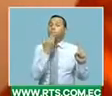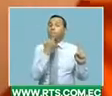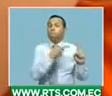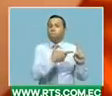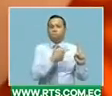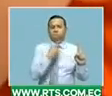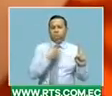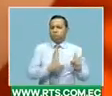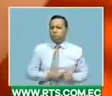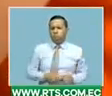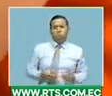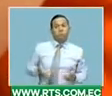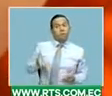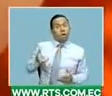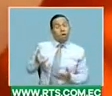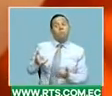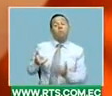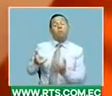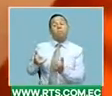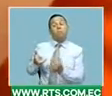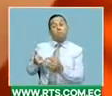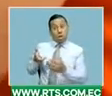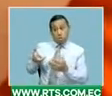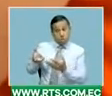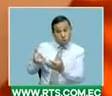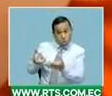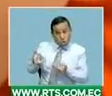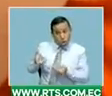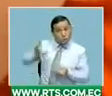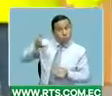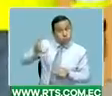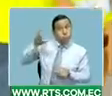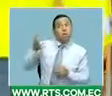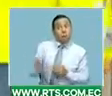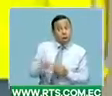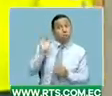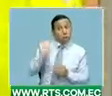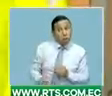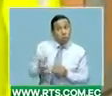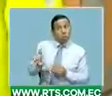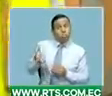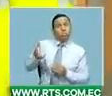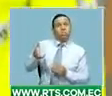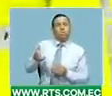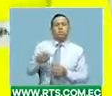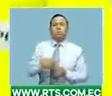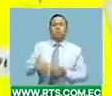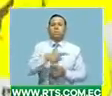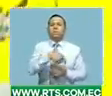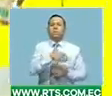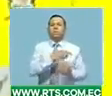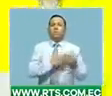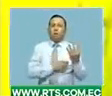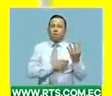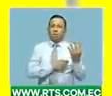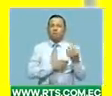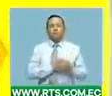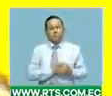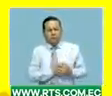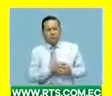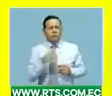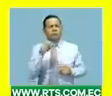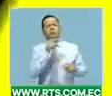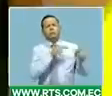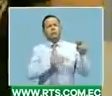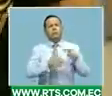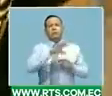sí, que iba a matarme, que iba a matar a mi esposa si no se le daba el teléfono. Los sospechosos, a excepción del menor, serían